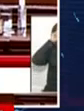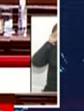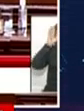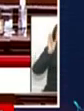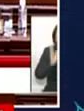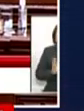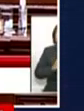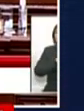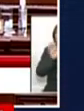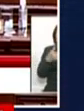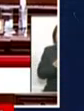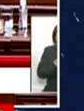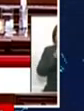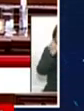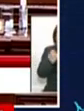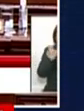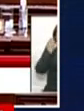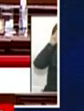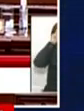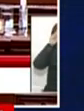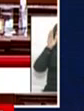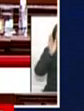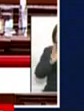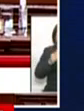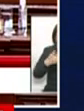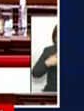Parlamento de por 105 votos